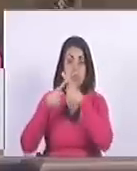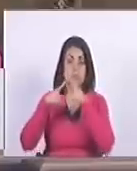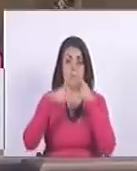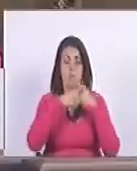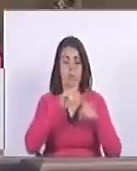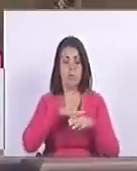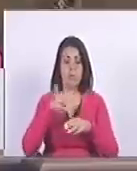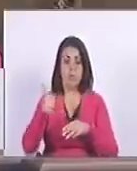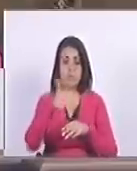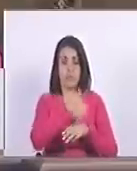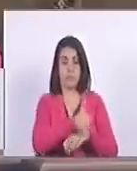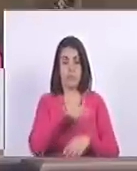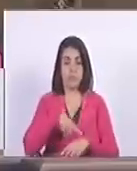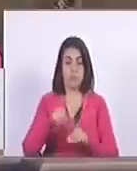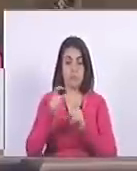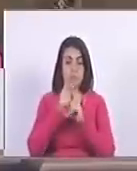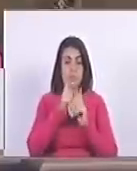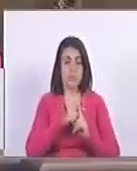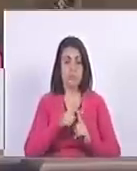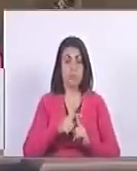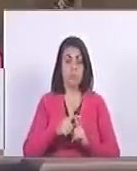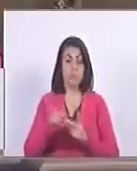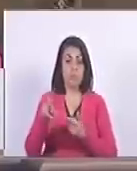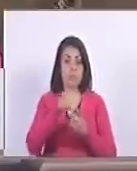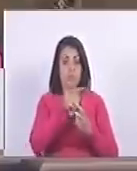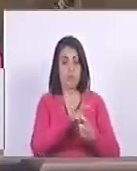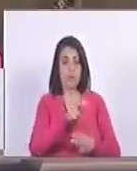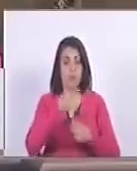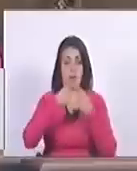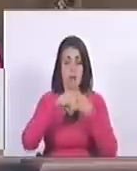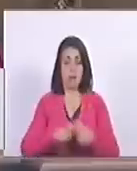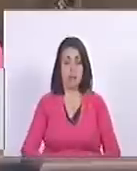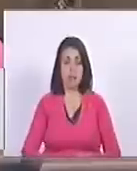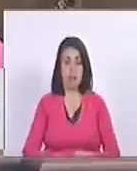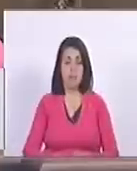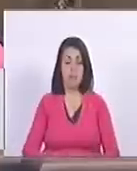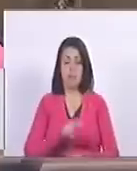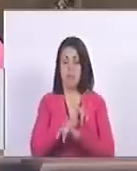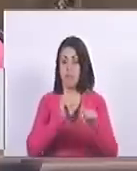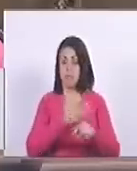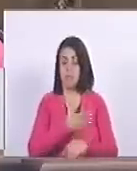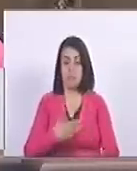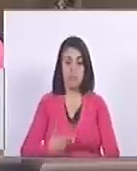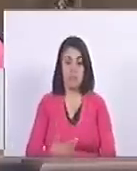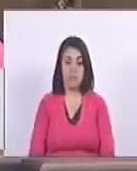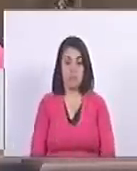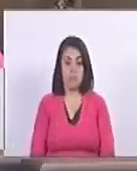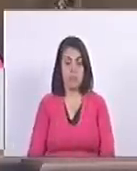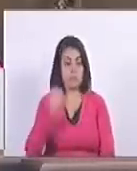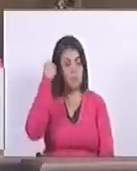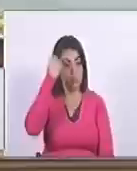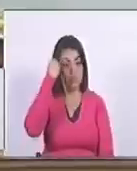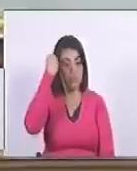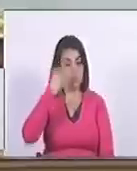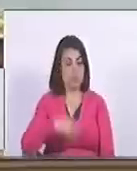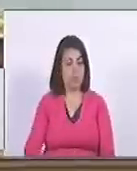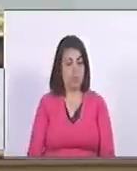diferenciada cada uno de los conceptos tributarios calculados o liquidados. Esto, señor presidente. En